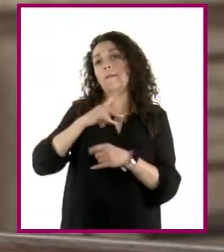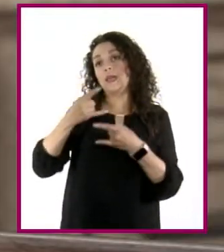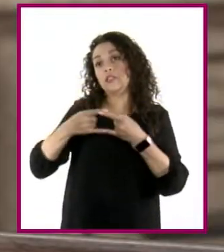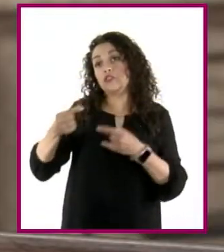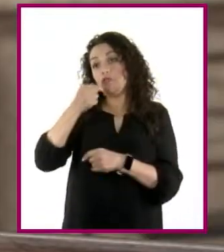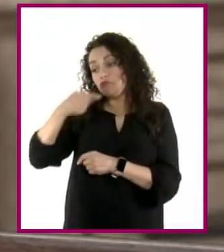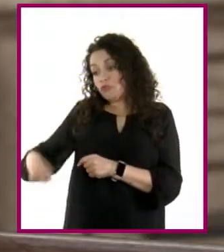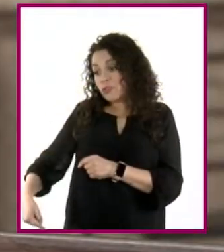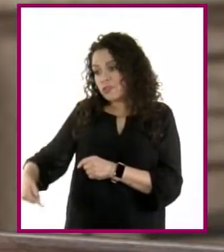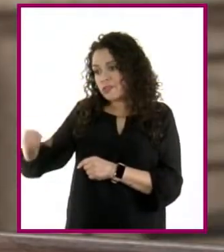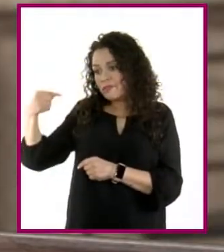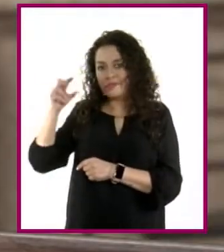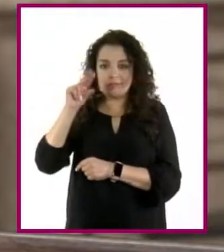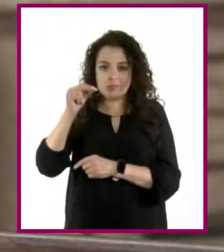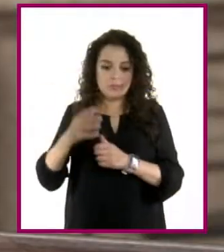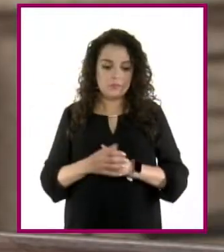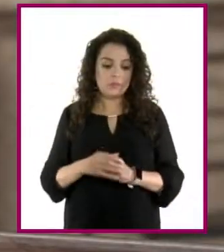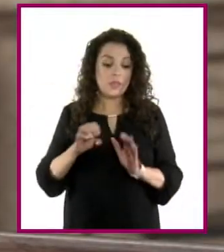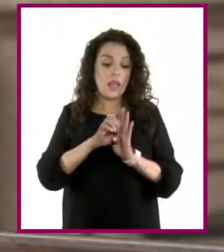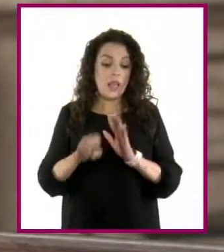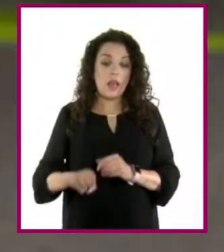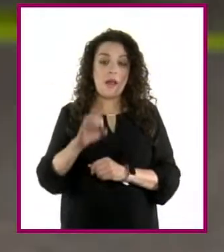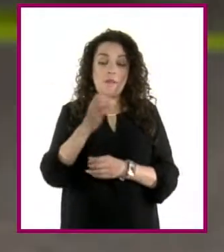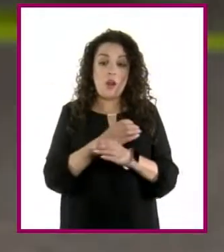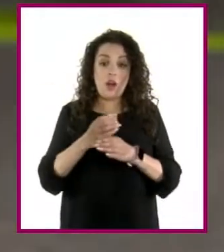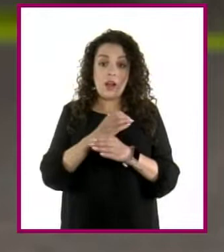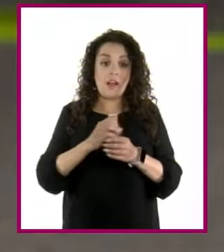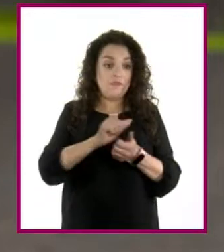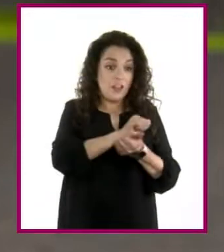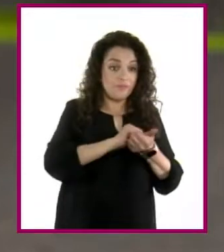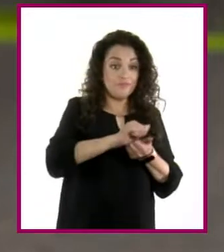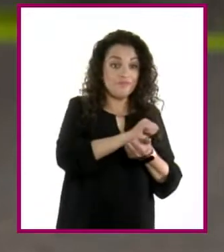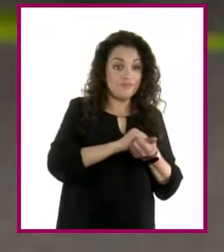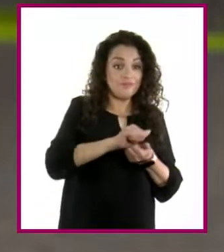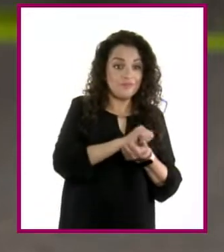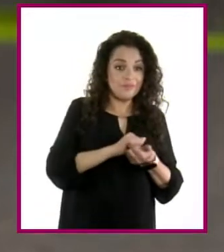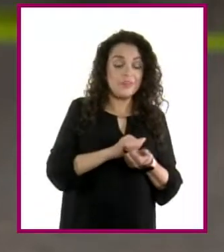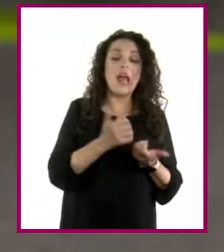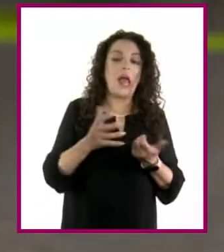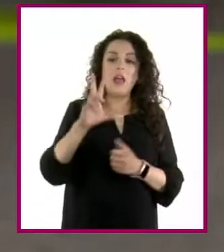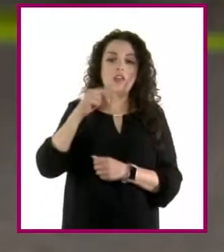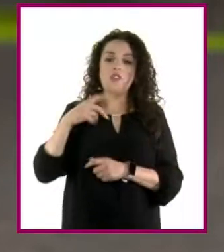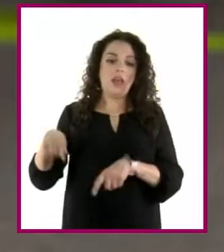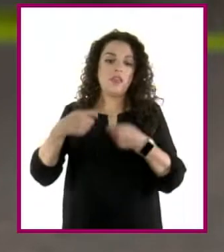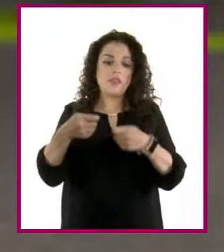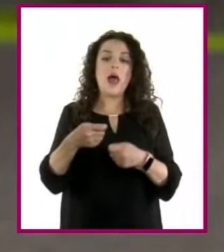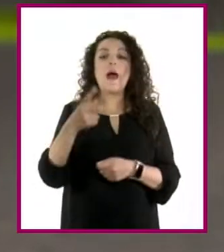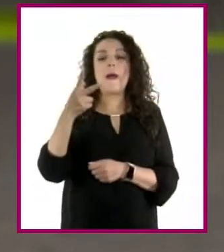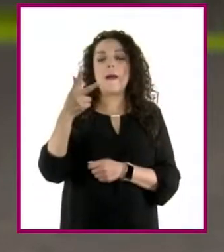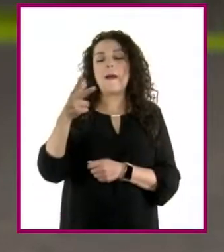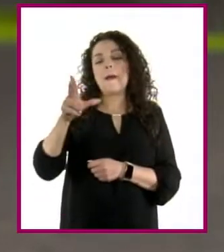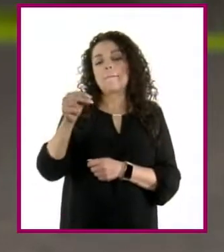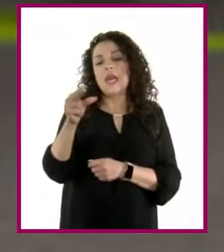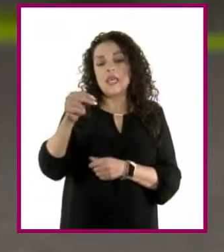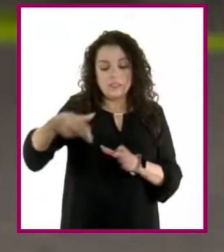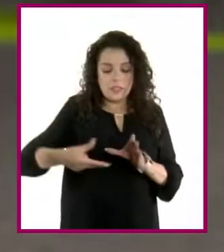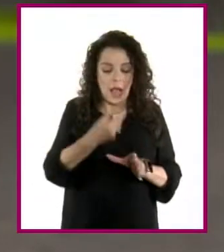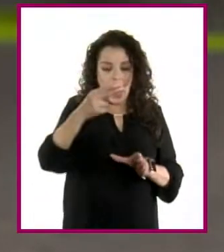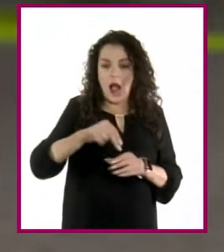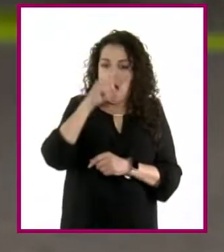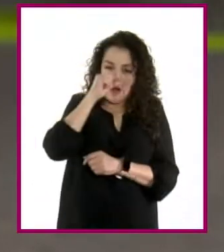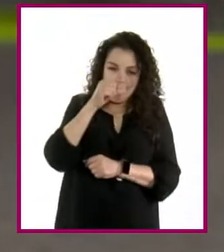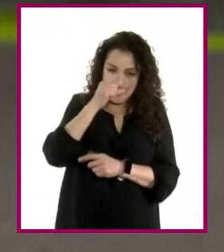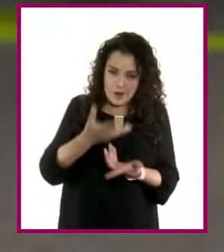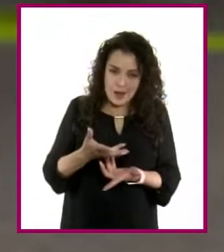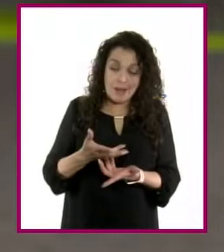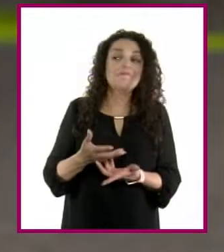estás moliendo café, no te voy a pasar unas pinzas. Me gustan tus analogías, ¿eh? Y finalmente, la máxima de modo.